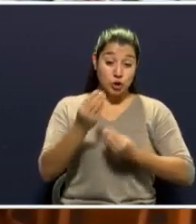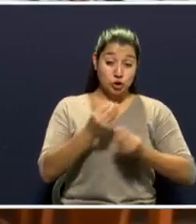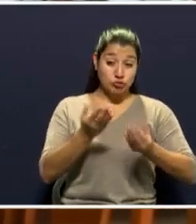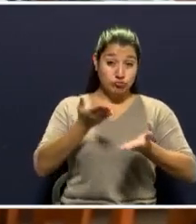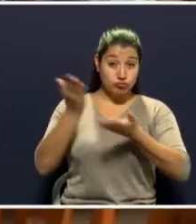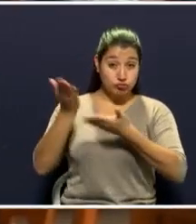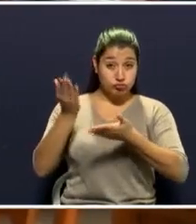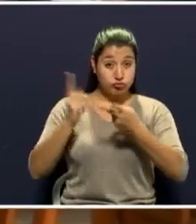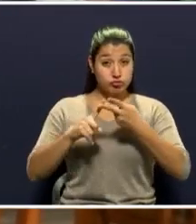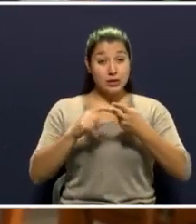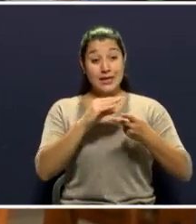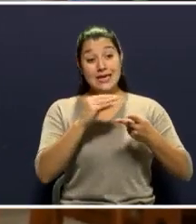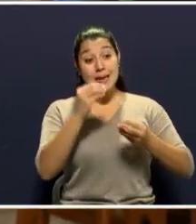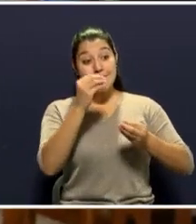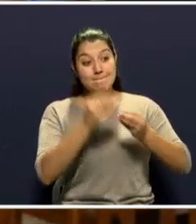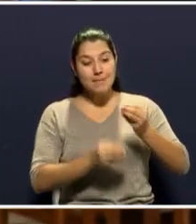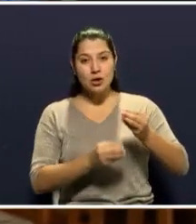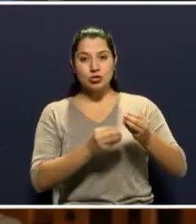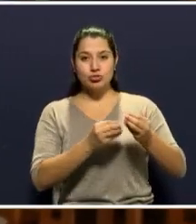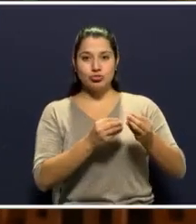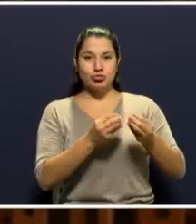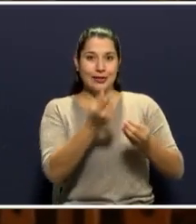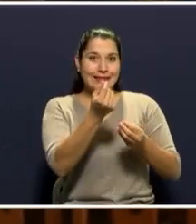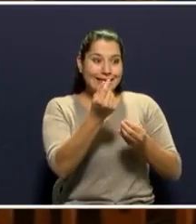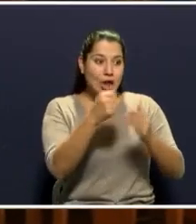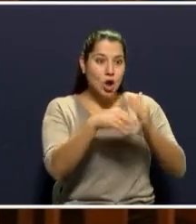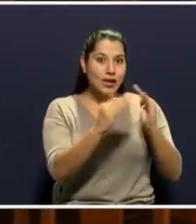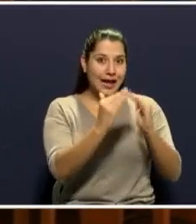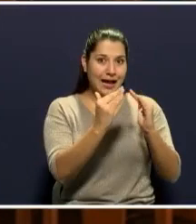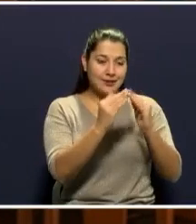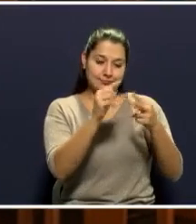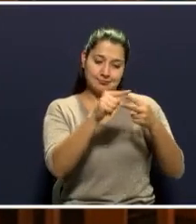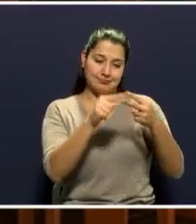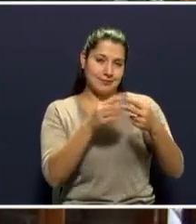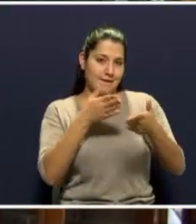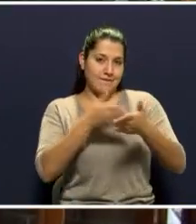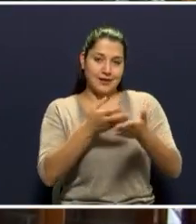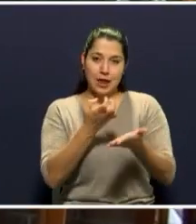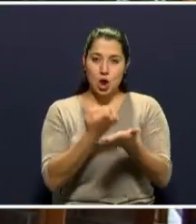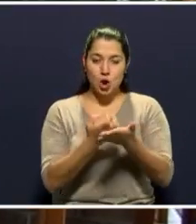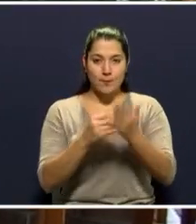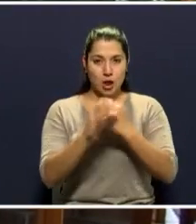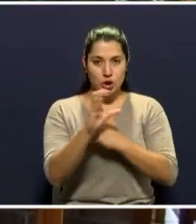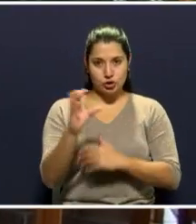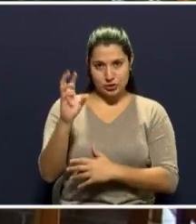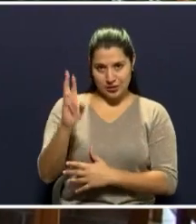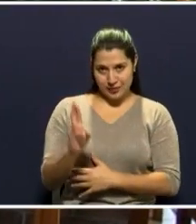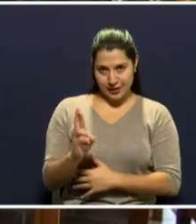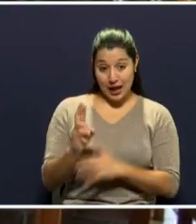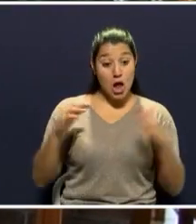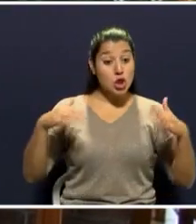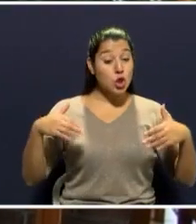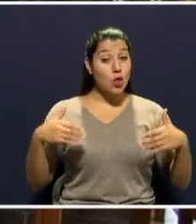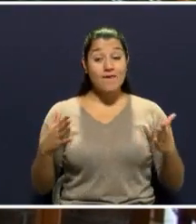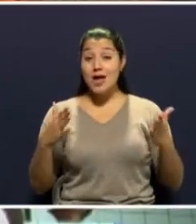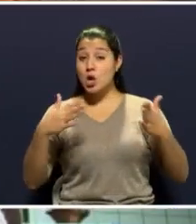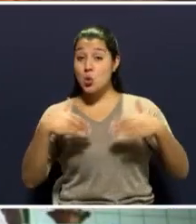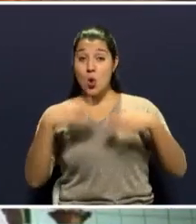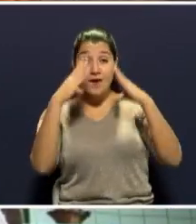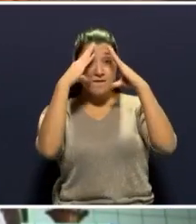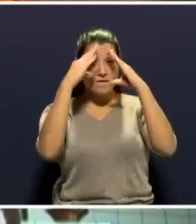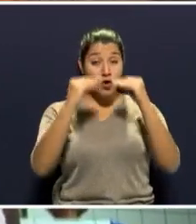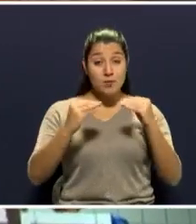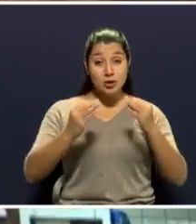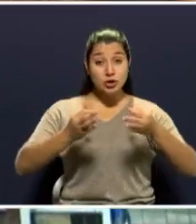de los hogares son factores que impactan de forma negativa a la economía nacional. Pese a que aún no hay datos de la afectación que provocó